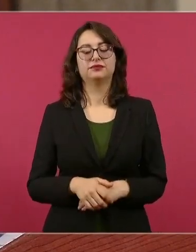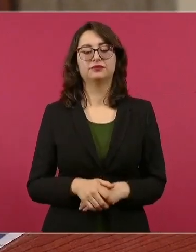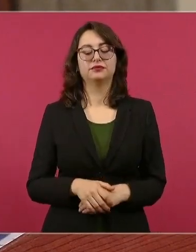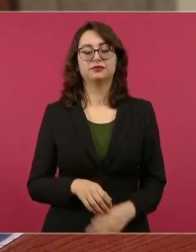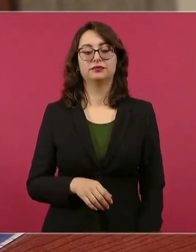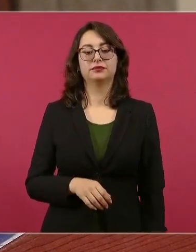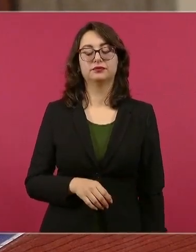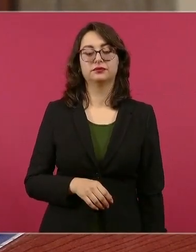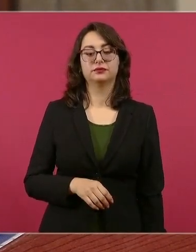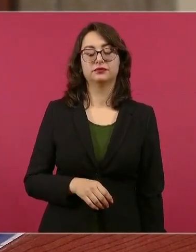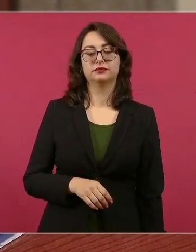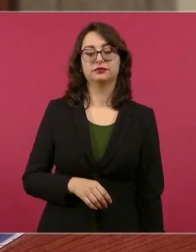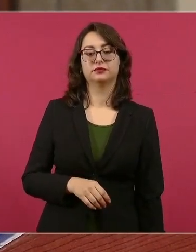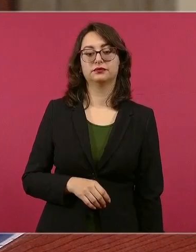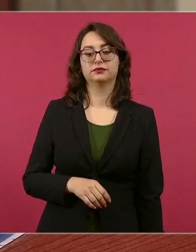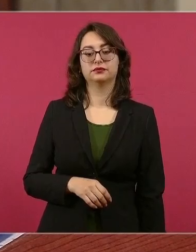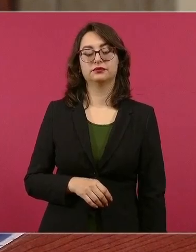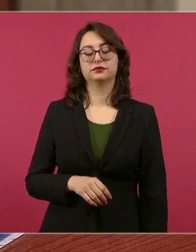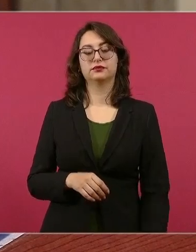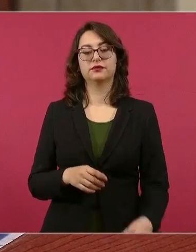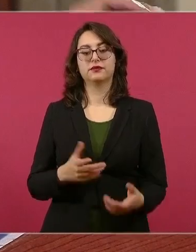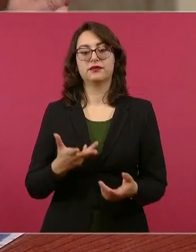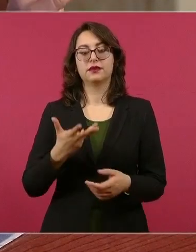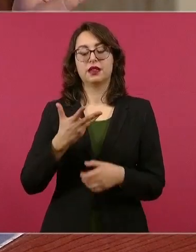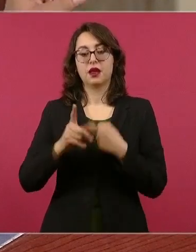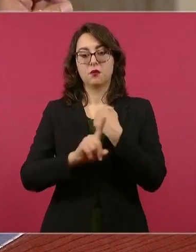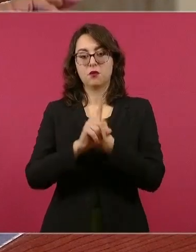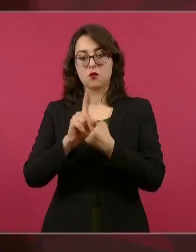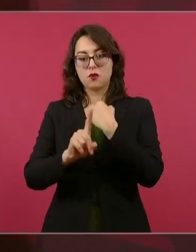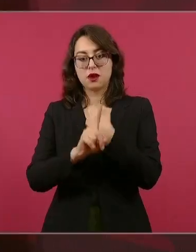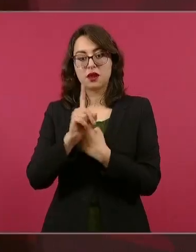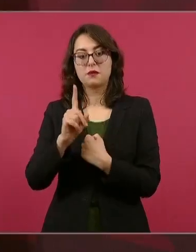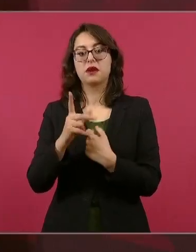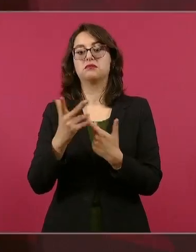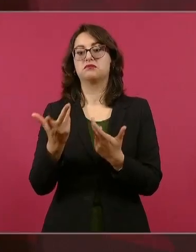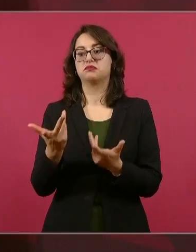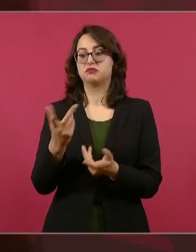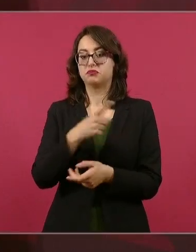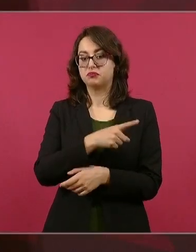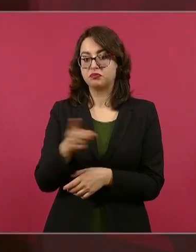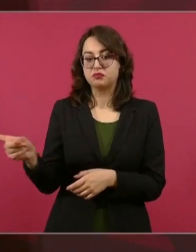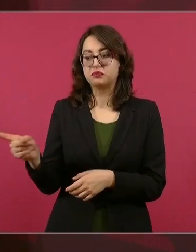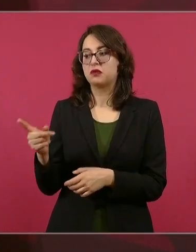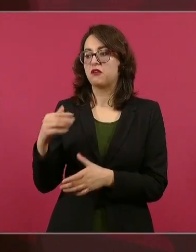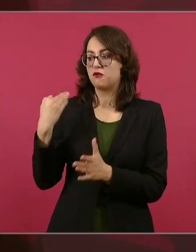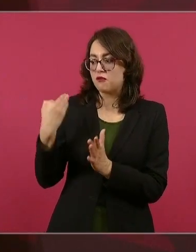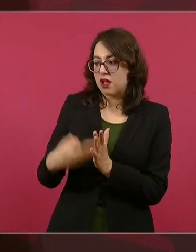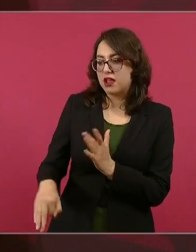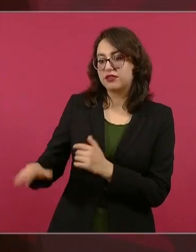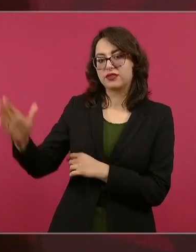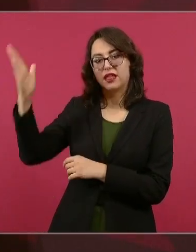Nacionales desacreditados, contraproducentes, nada más que ahí no personaliza,